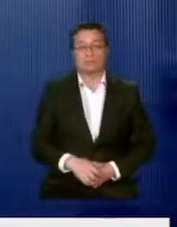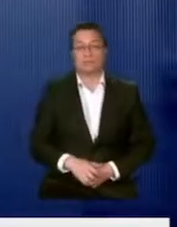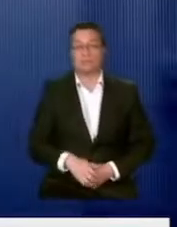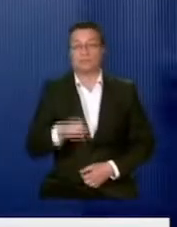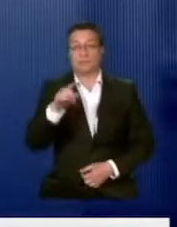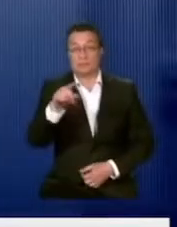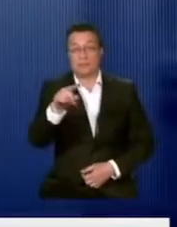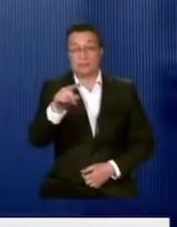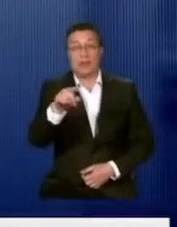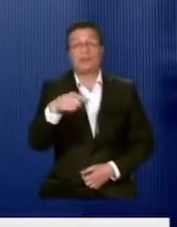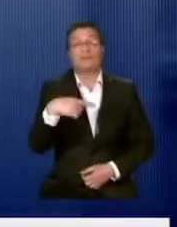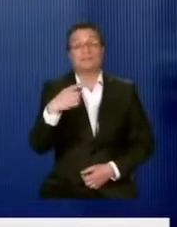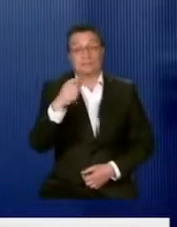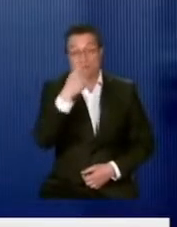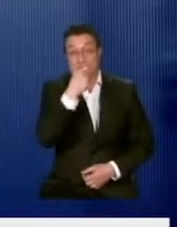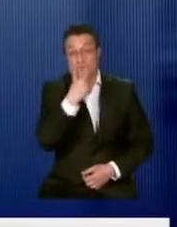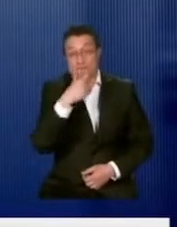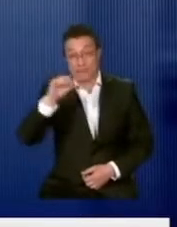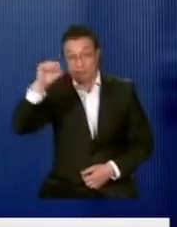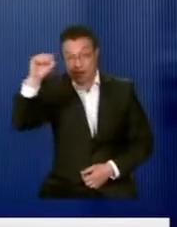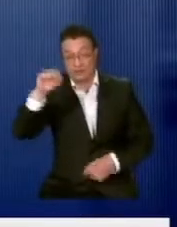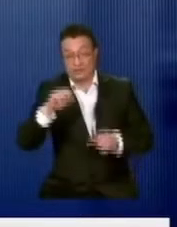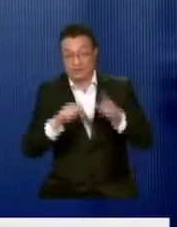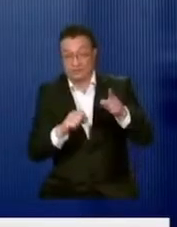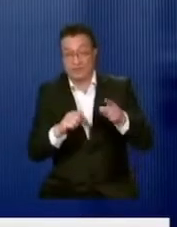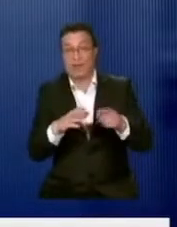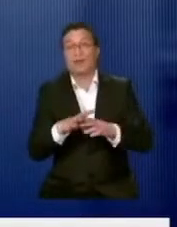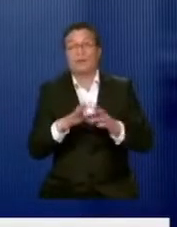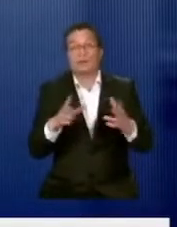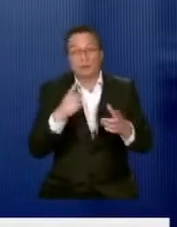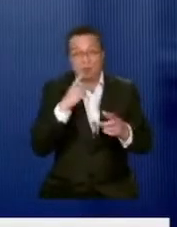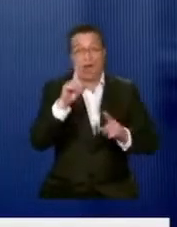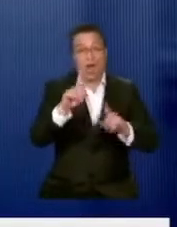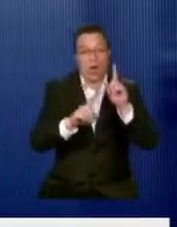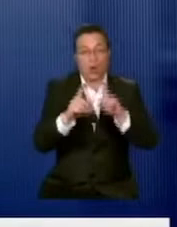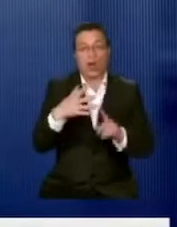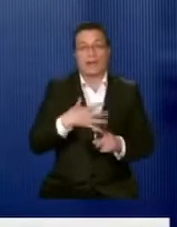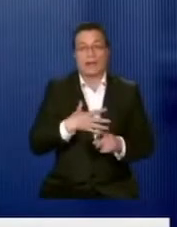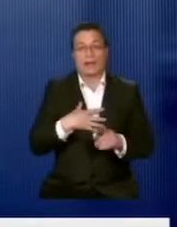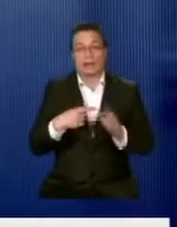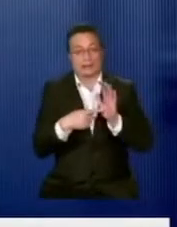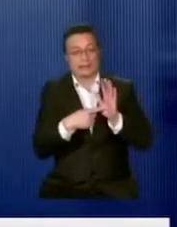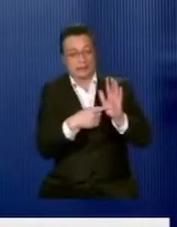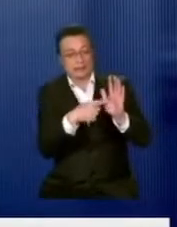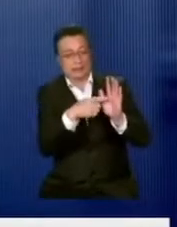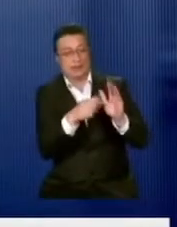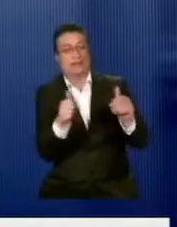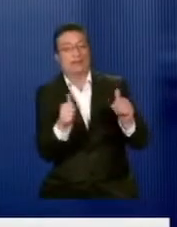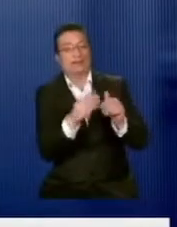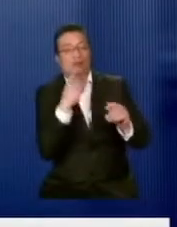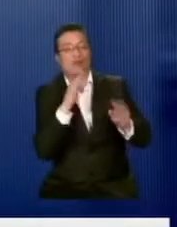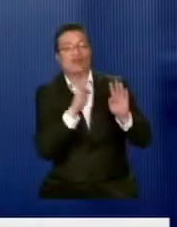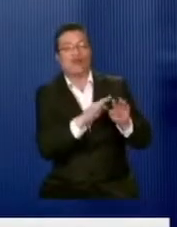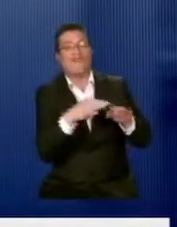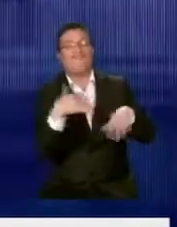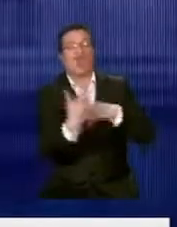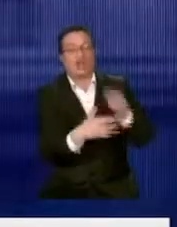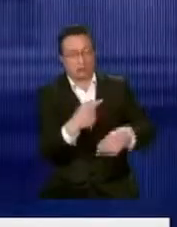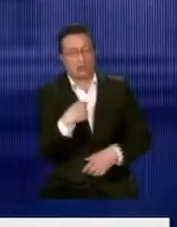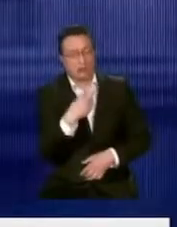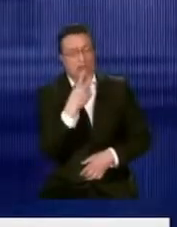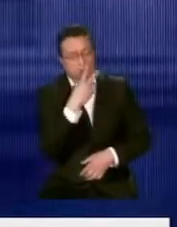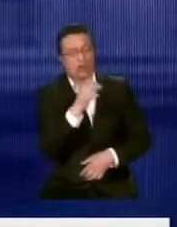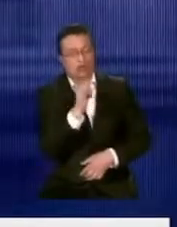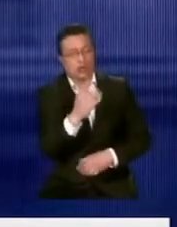Gabriel, más allá de la intencionalidad de algunos de mostrarte como cercano a la violencia, reconozco tu capacidad